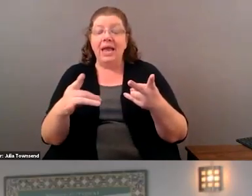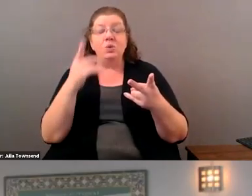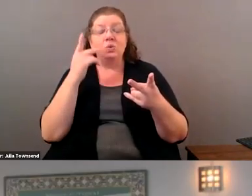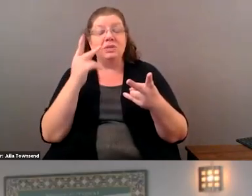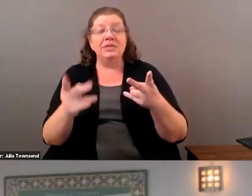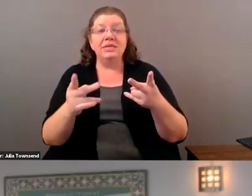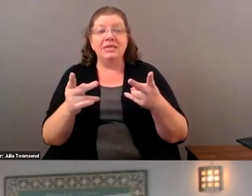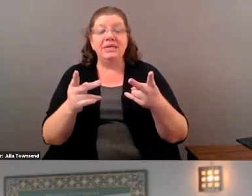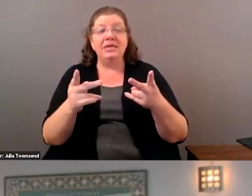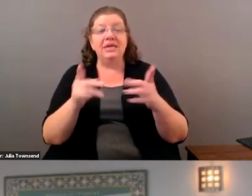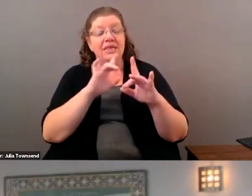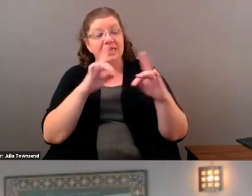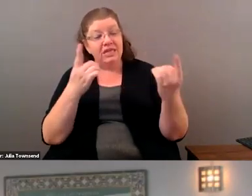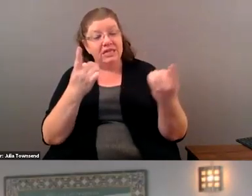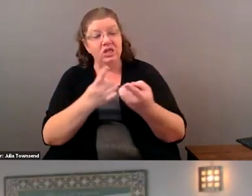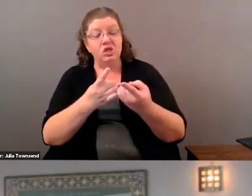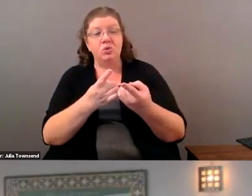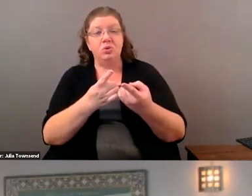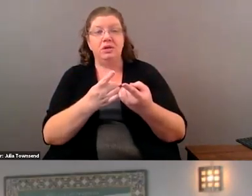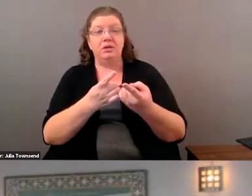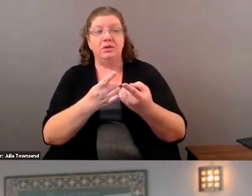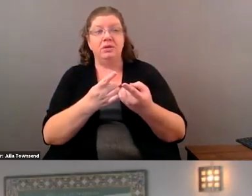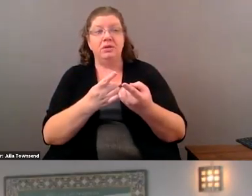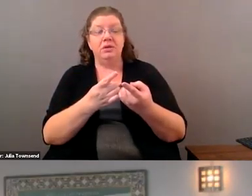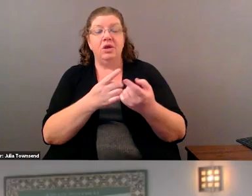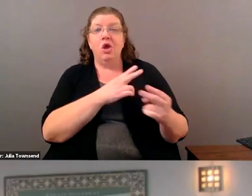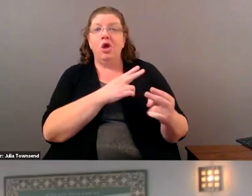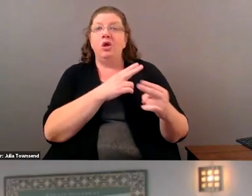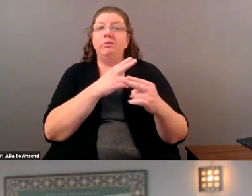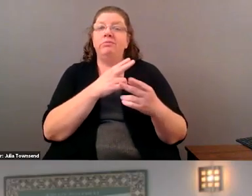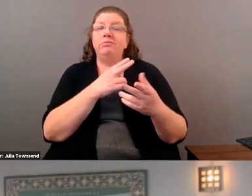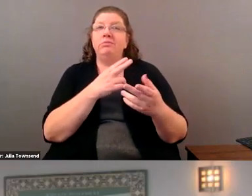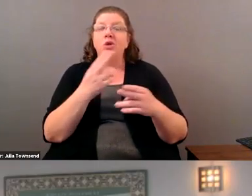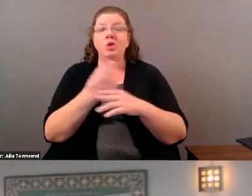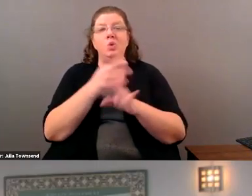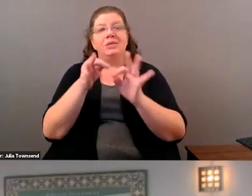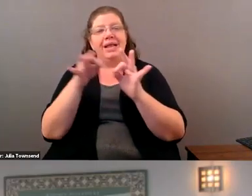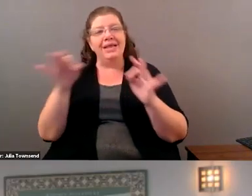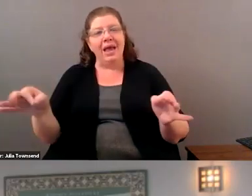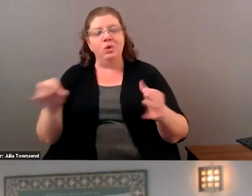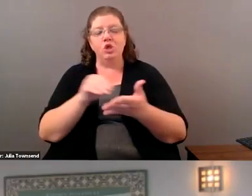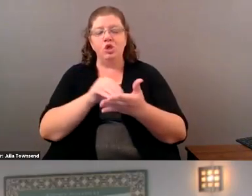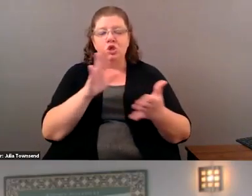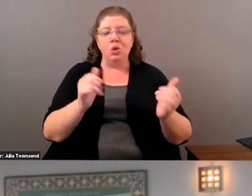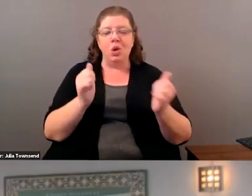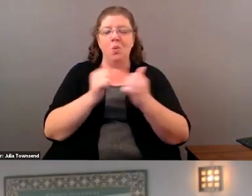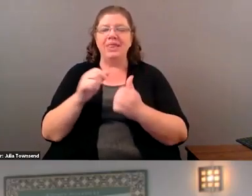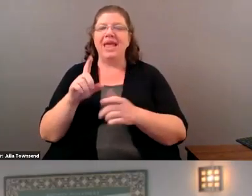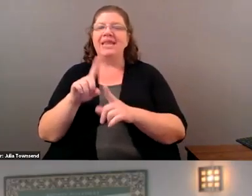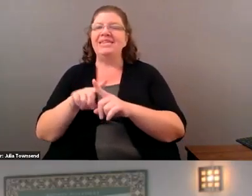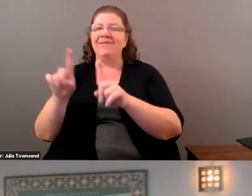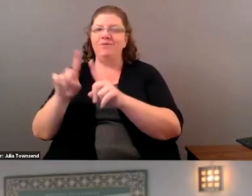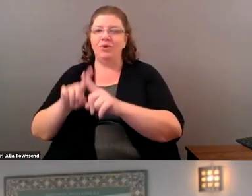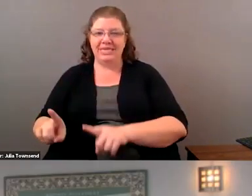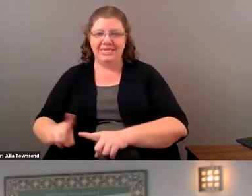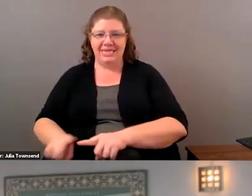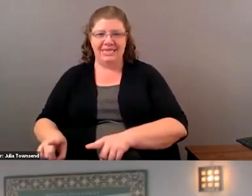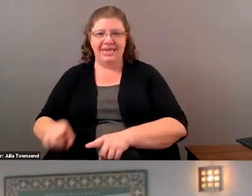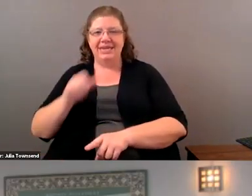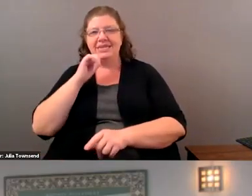de hacerlo comparado con lo que estamos haciendo ahora y también pues me gustaría ver que en nuestro distrito llame a estos